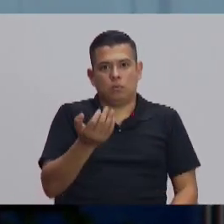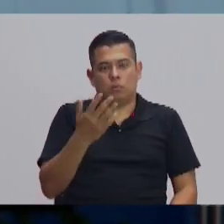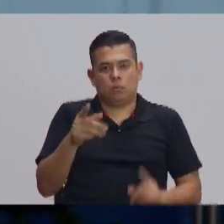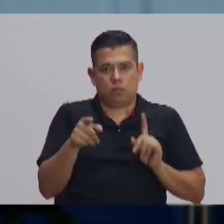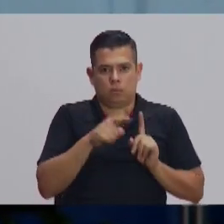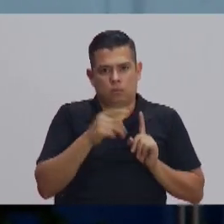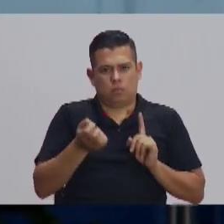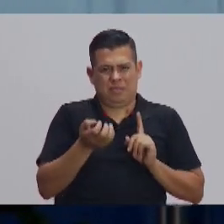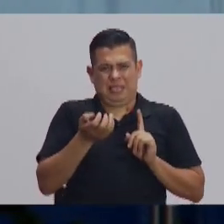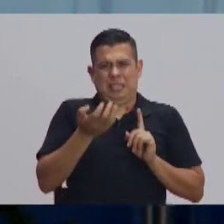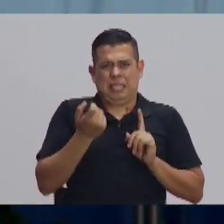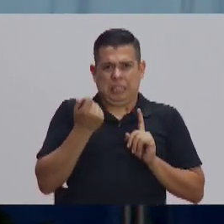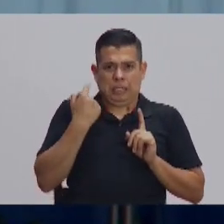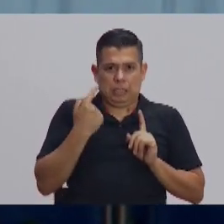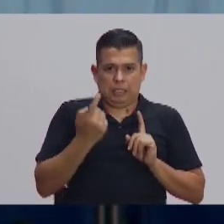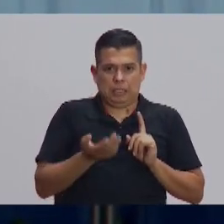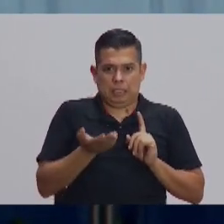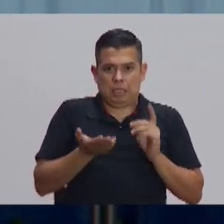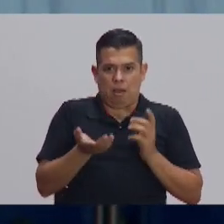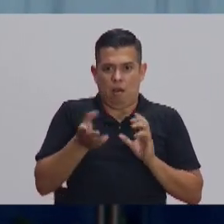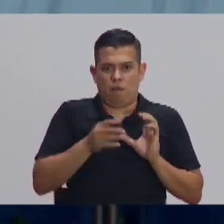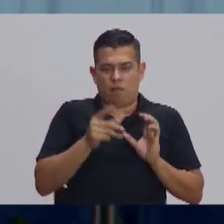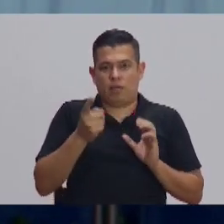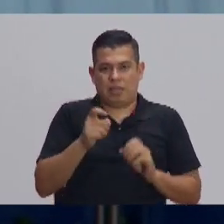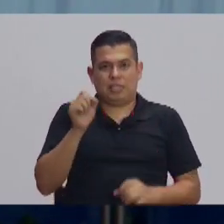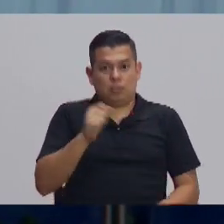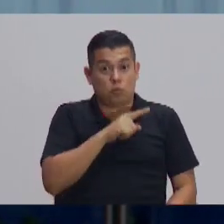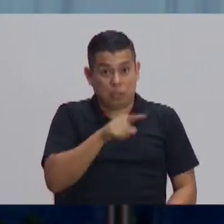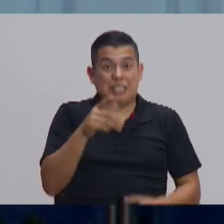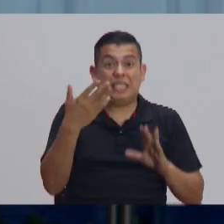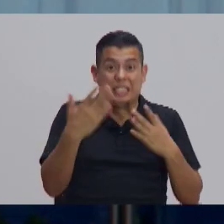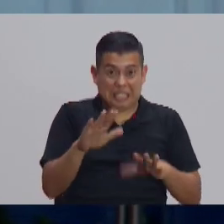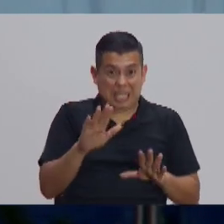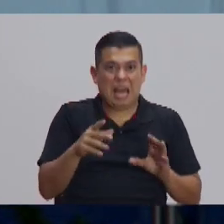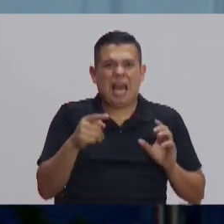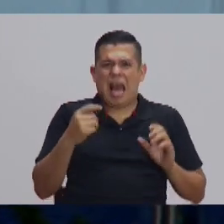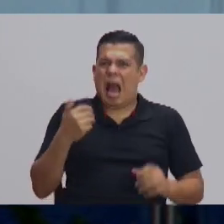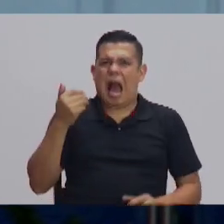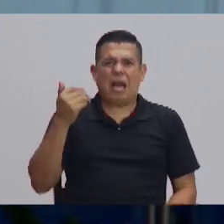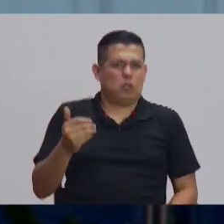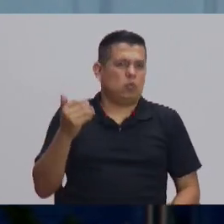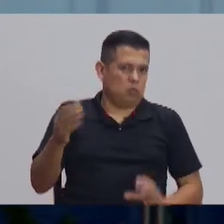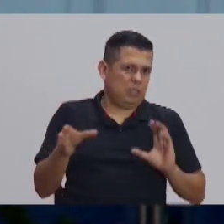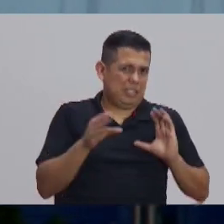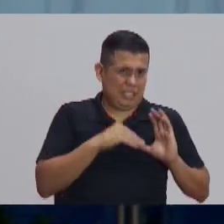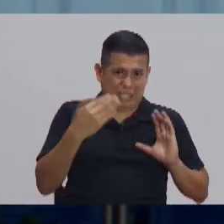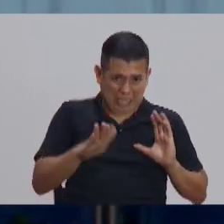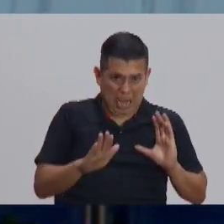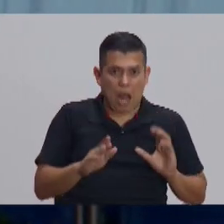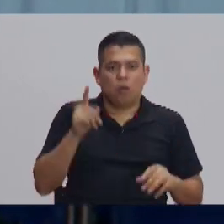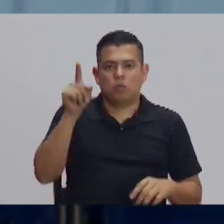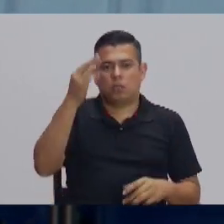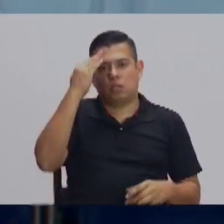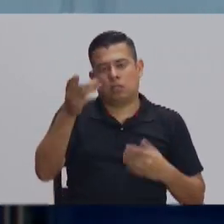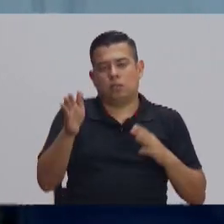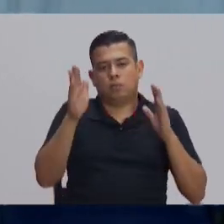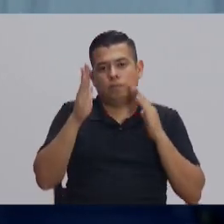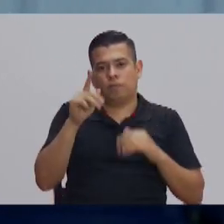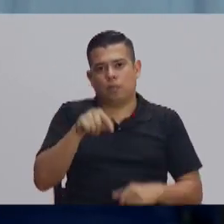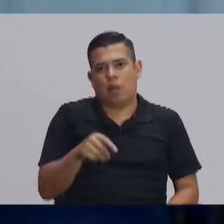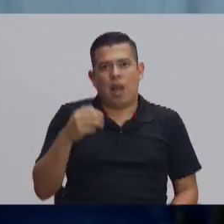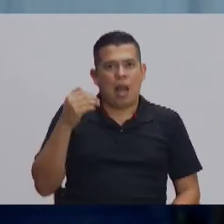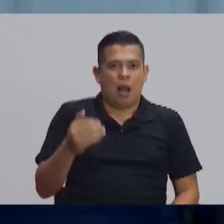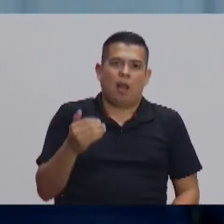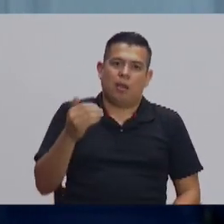nuevas no hay personas que no conocen a jesús pero sí para los que ya tenemos años de estar aquí para los que tenemos